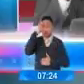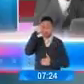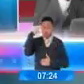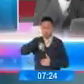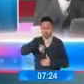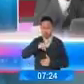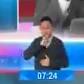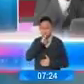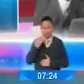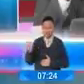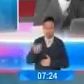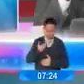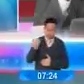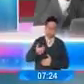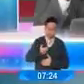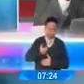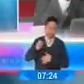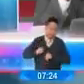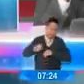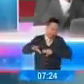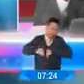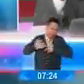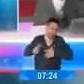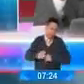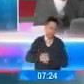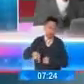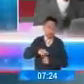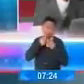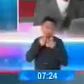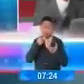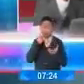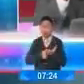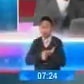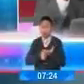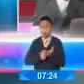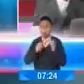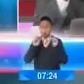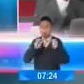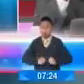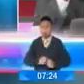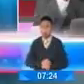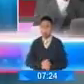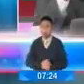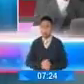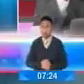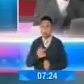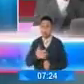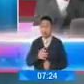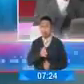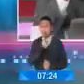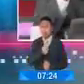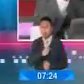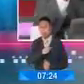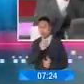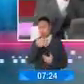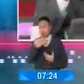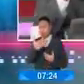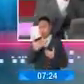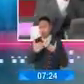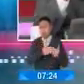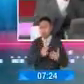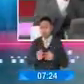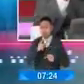que recibir, y hace parte del debate público sin y de duda. Lo que cualquier ciudadano, periodista, otros políticos, a veces